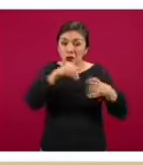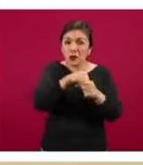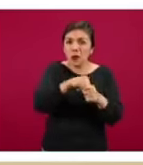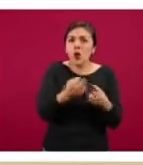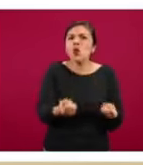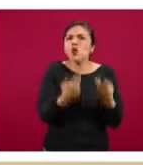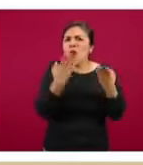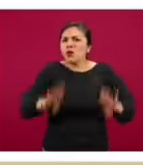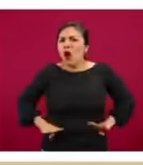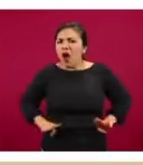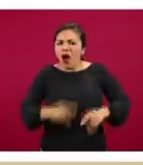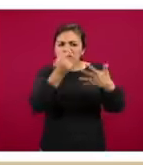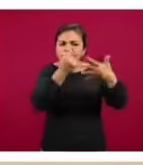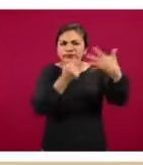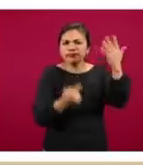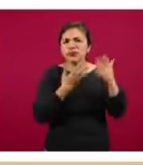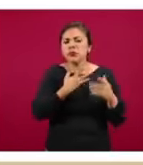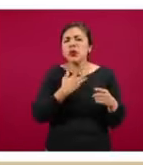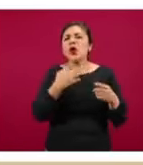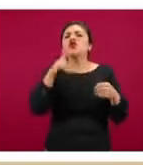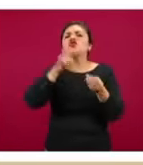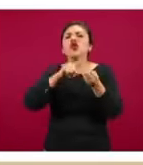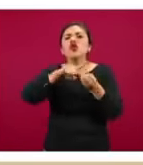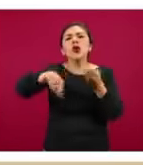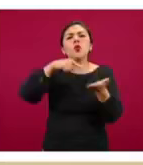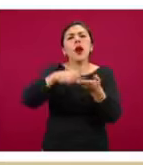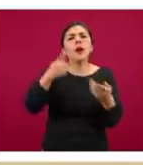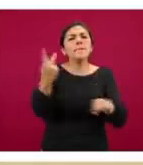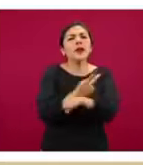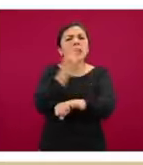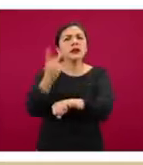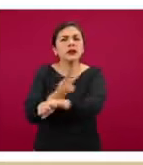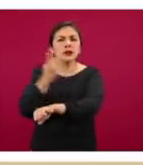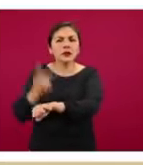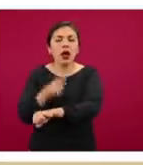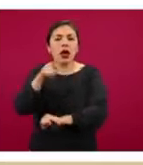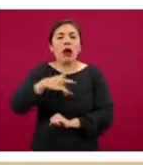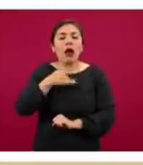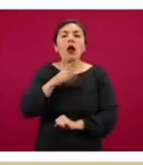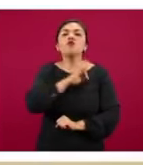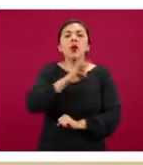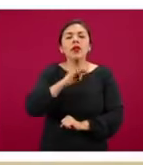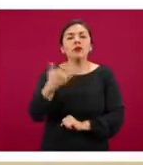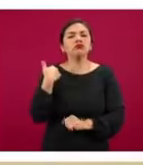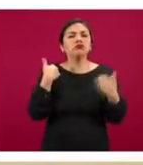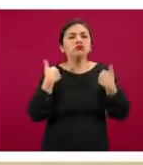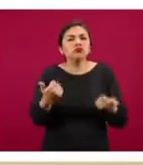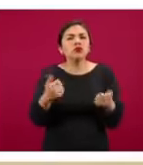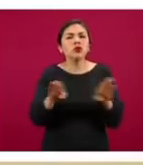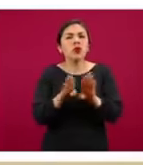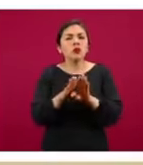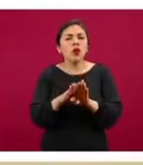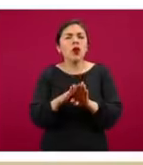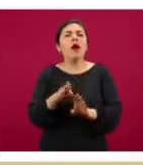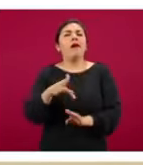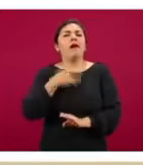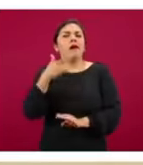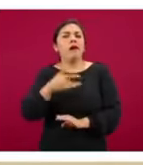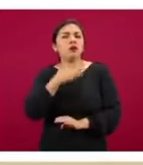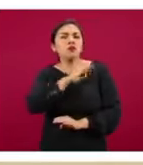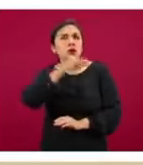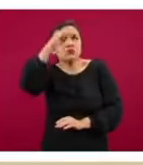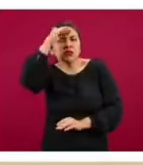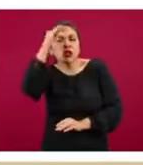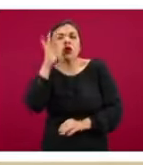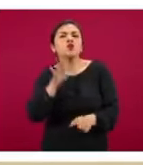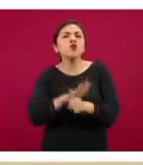estos tipos de brotes por sitio de ocurrencia estamos teniendo, nos da una idea y nos genera hipótesis de en